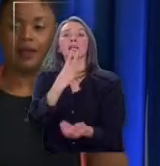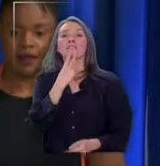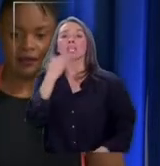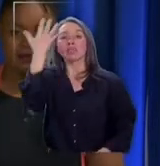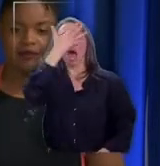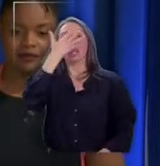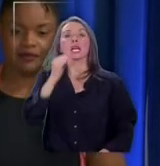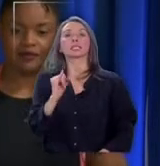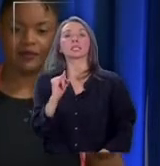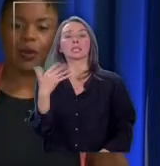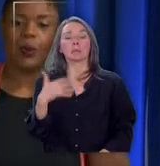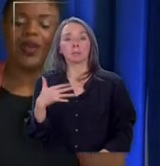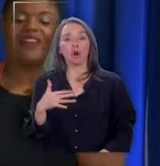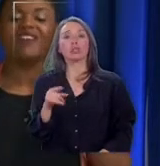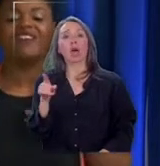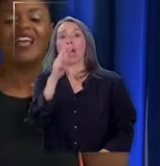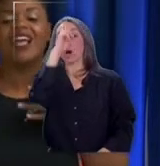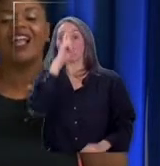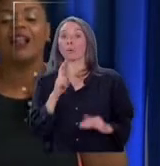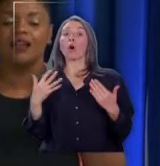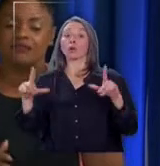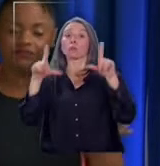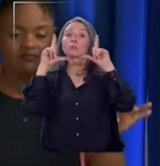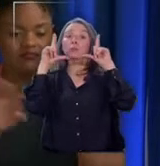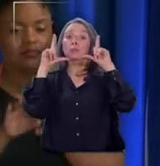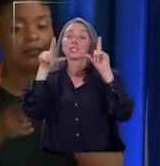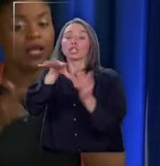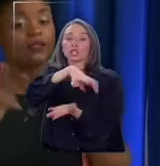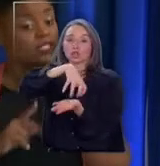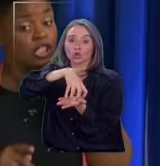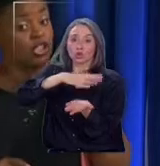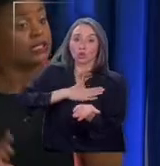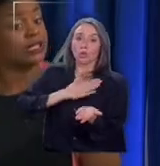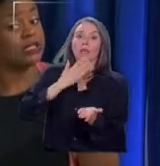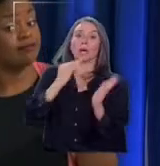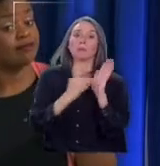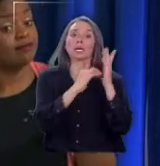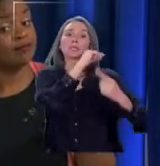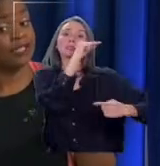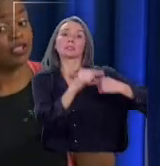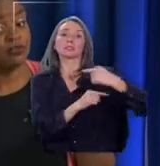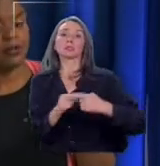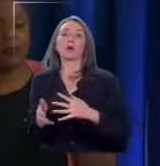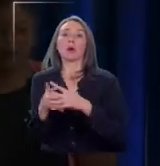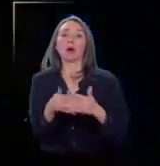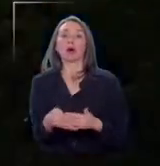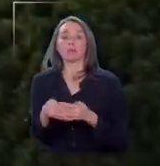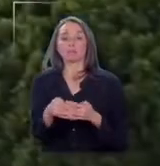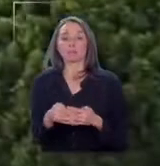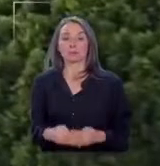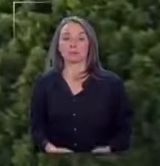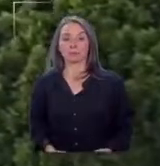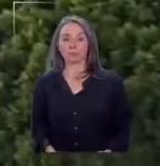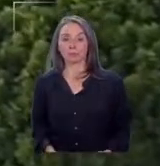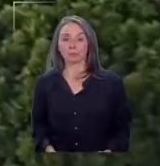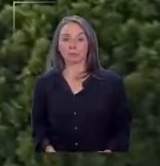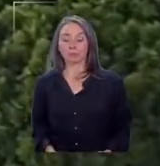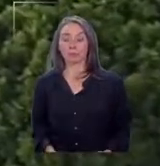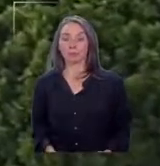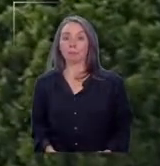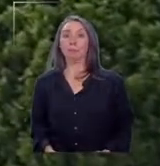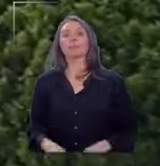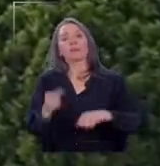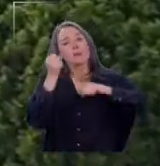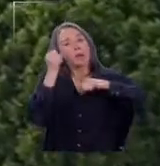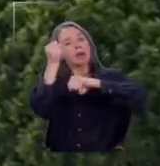importa creemos que va a tener un rol protagónico no solo en nuestra ciudad sino que en la historia de Estados Unidos en medio de